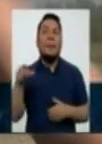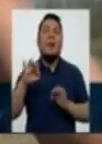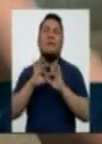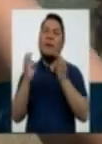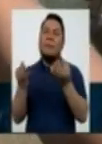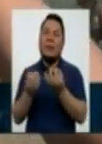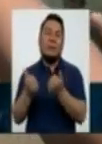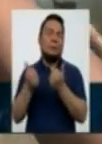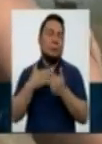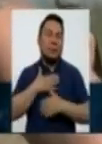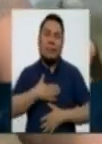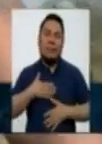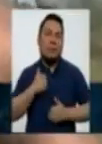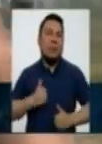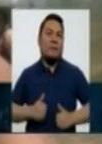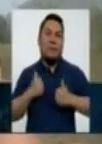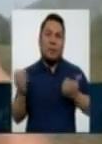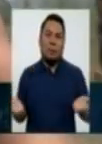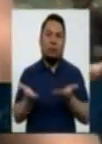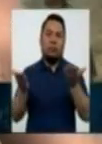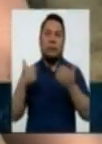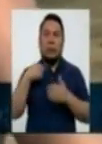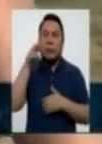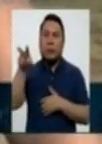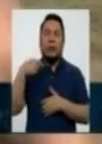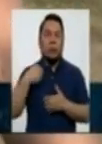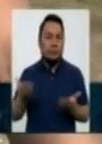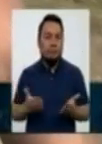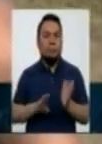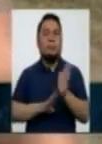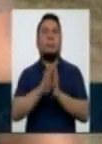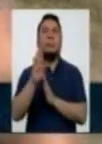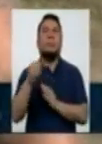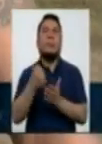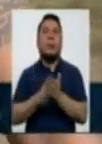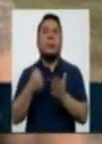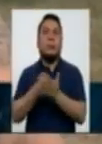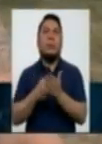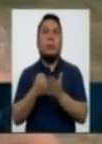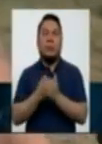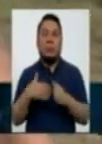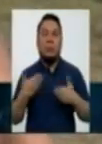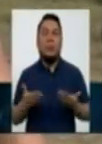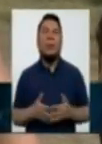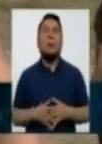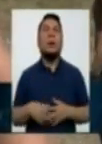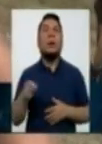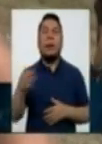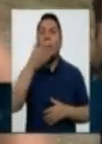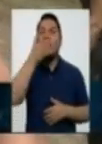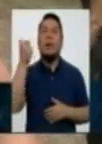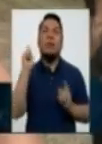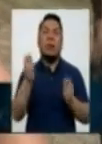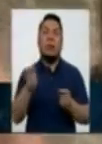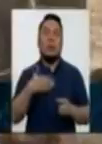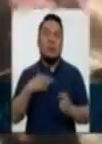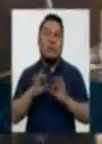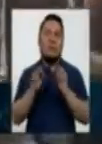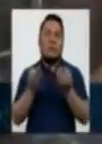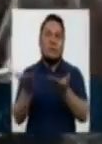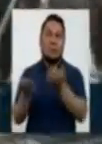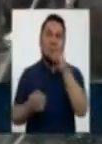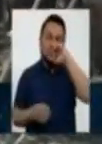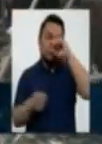de mi vida. Entonces, por ellos es que yo hago todo, por ellos trato de vencer esos obstáculos que quizás en algún momento se pueden poner. Creo que es el mejor legado que puedo dejarle a